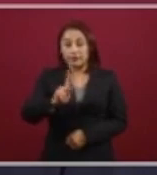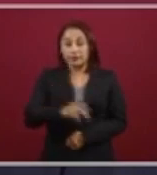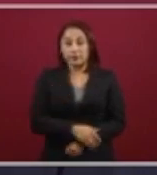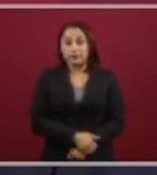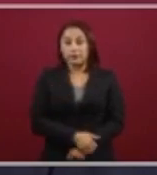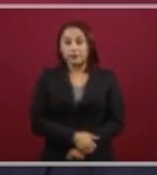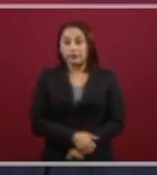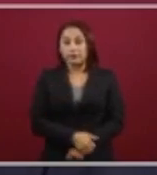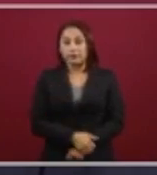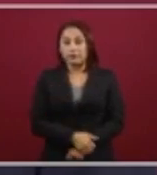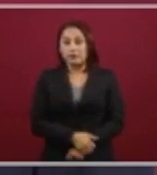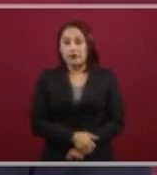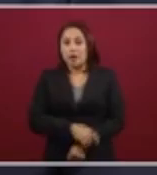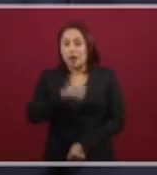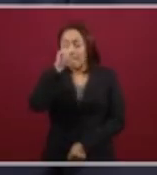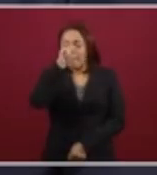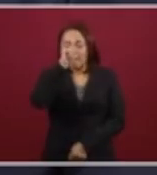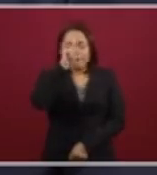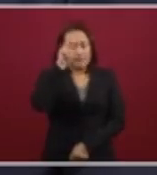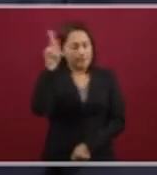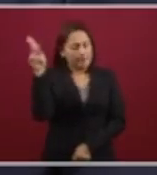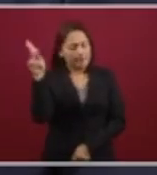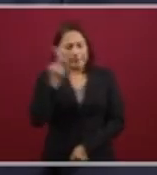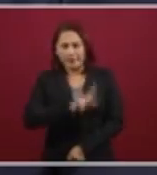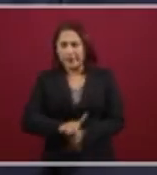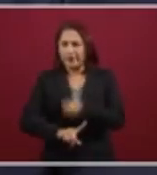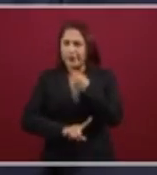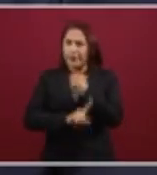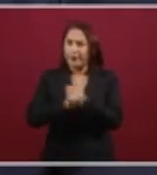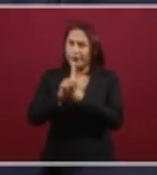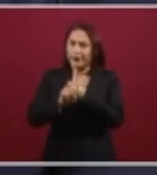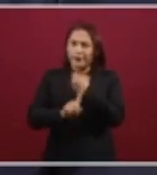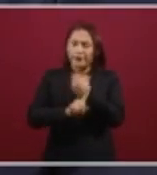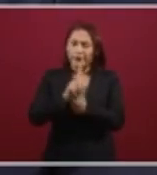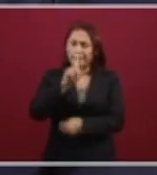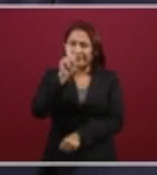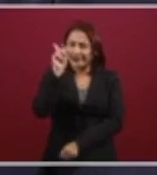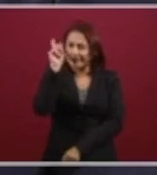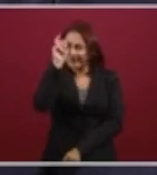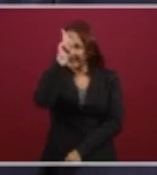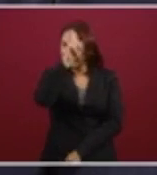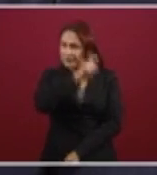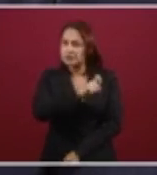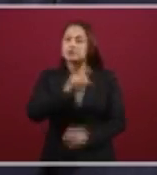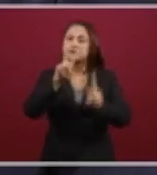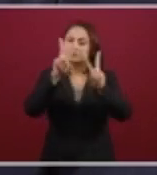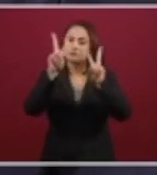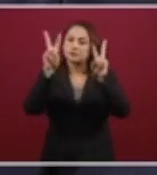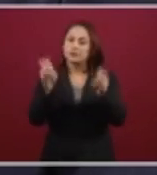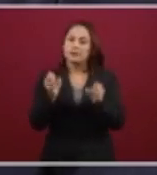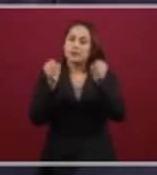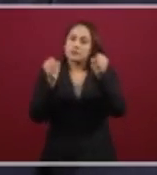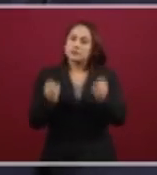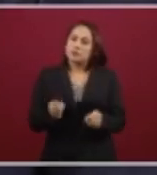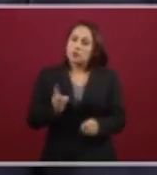lo más complejo es el problema de la inseguridad y de la violencia,